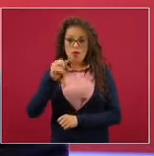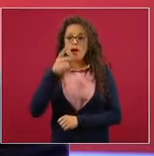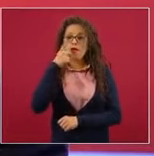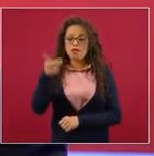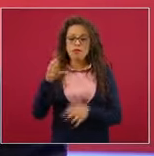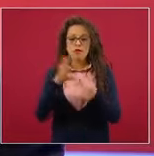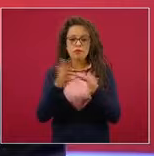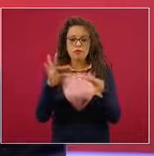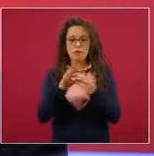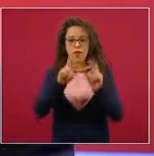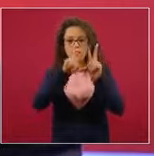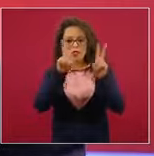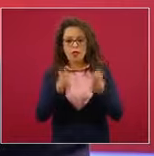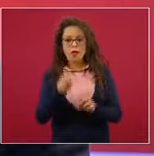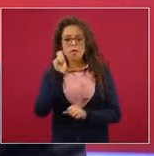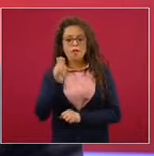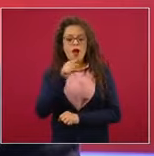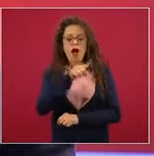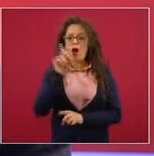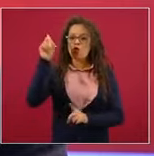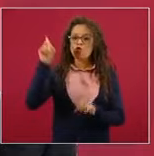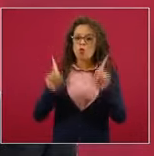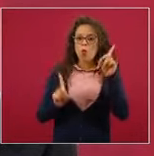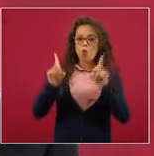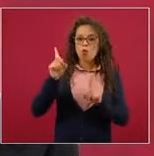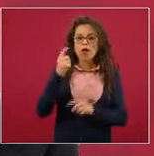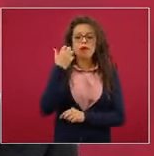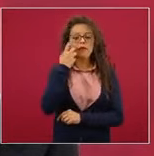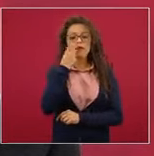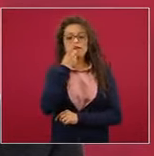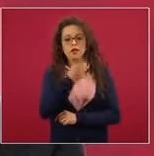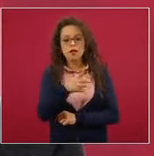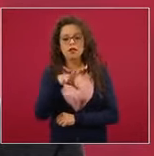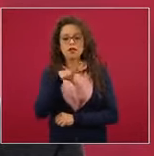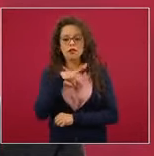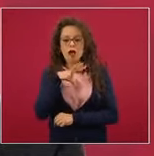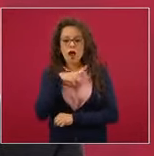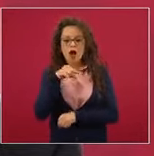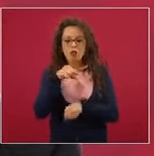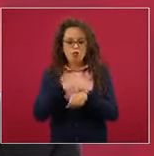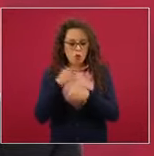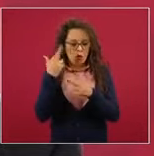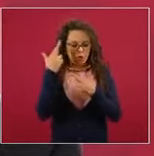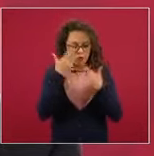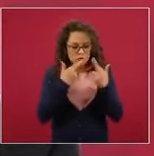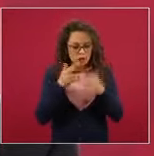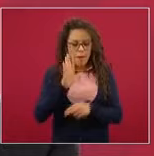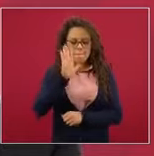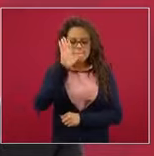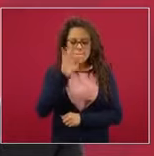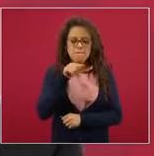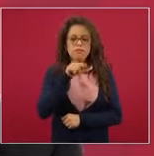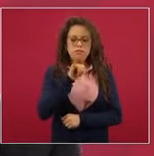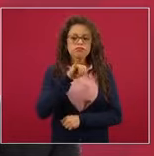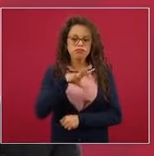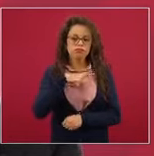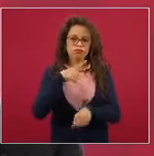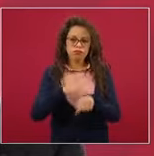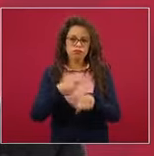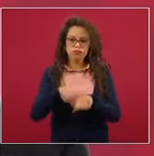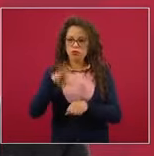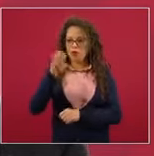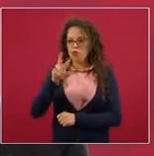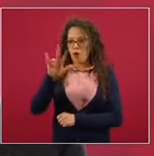sospechosos, es decir, tienen las características médicas, clínicas de COVID-19, los